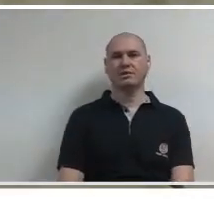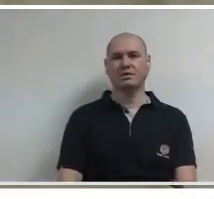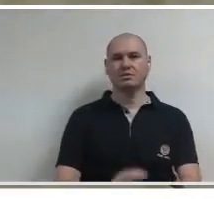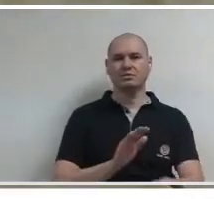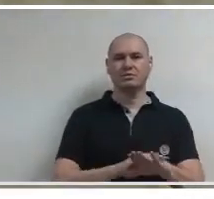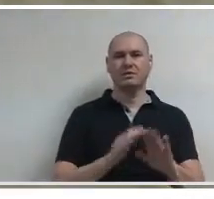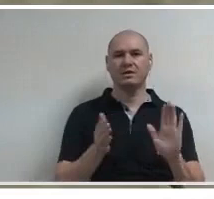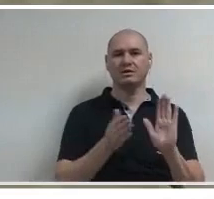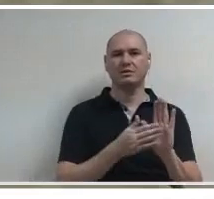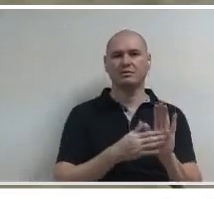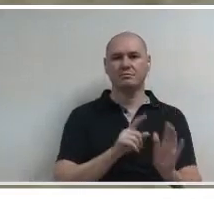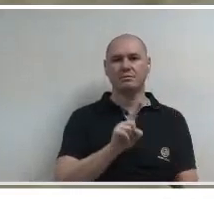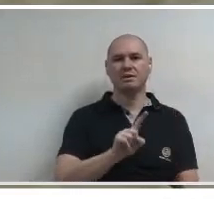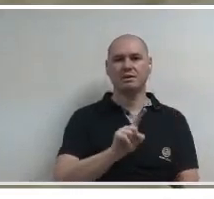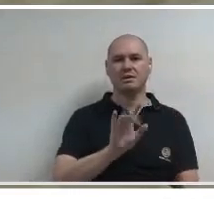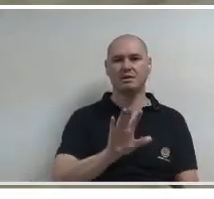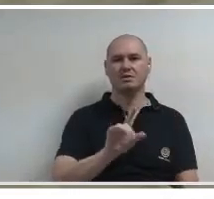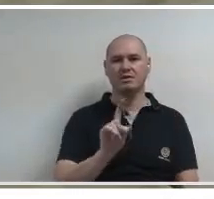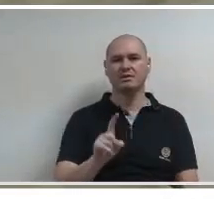magistrado, acuerdo, estoy por UPE,